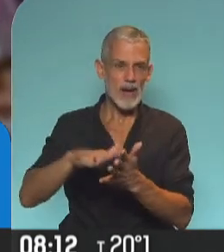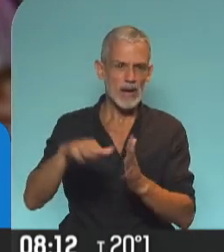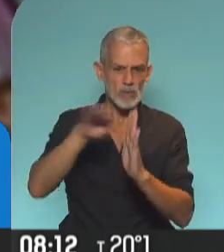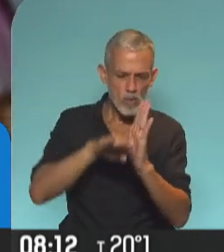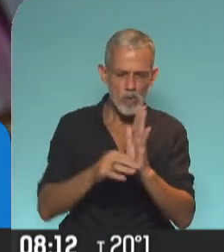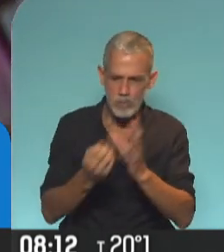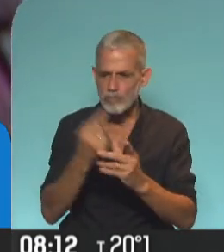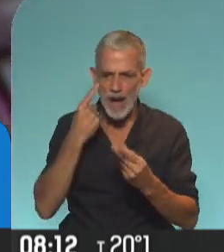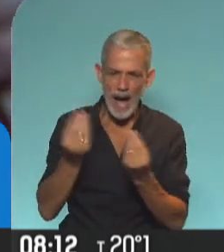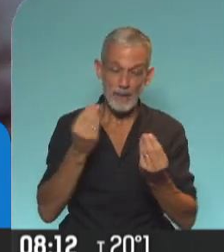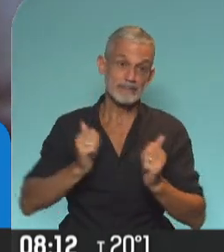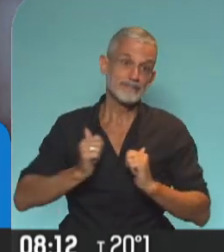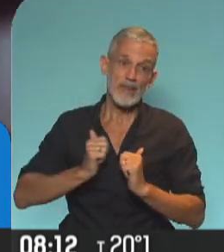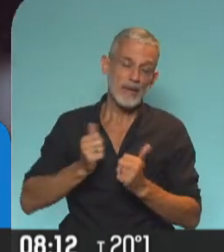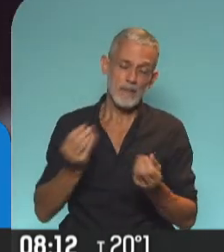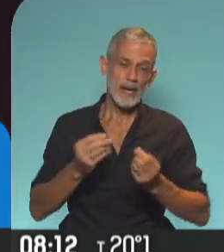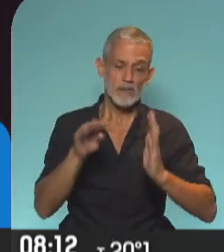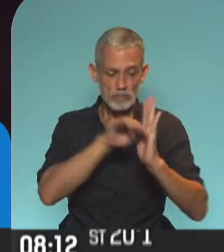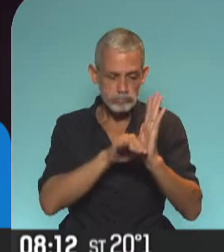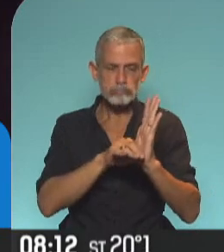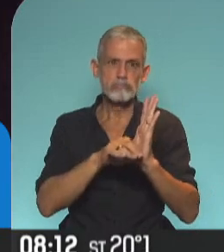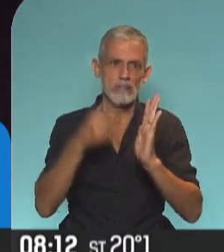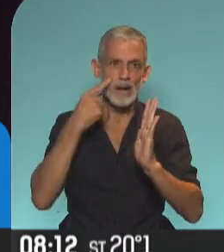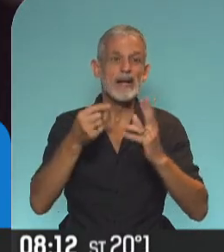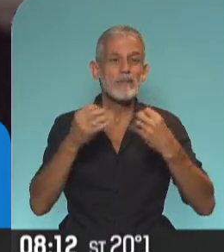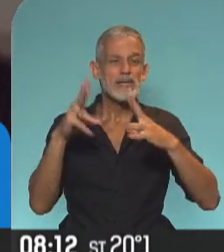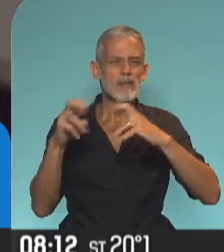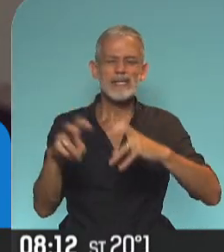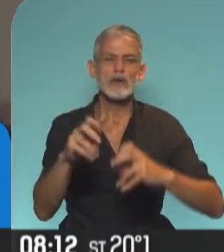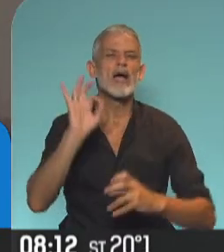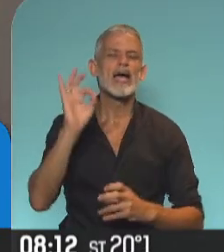medidas. Esperemos que a partir de eso empiece a saberse qué fue lo que ocurrió.